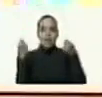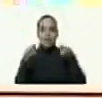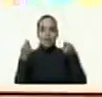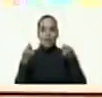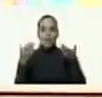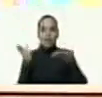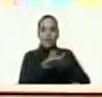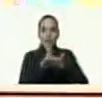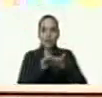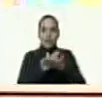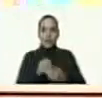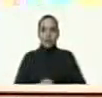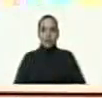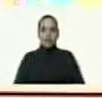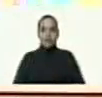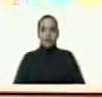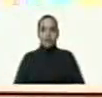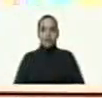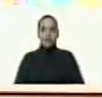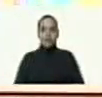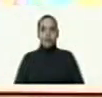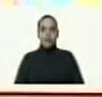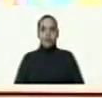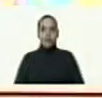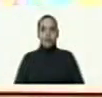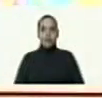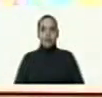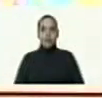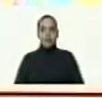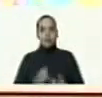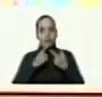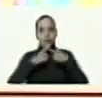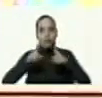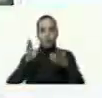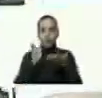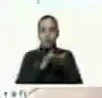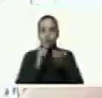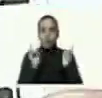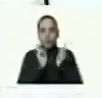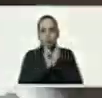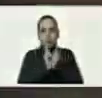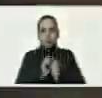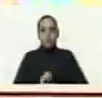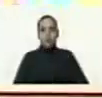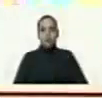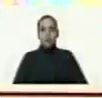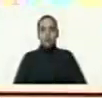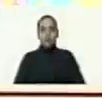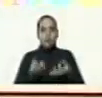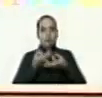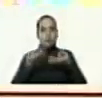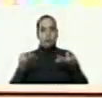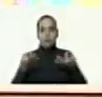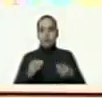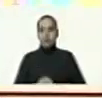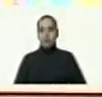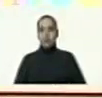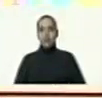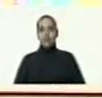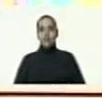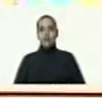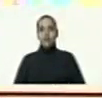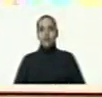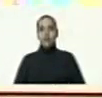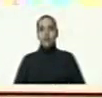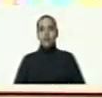Bueno, fíjense, Melancolía, Estefanía Mosca. Qué bueno. Excelente. Beirsi Arias, ¿qué